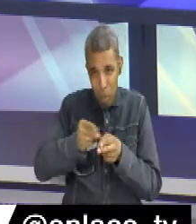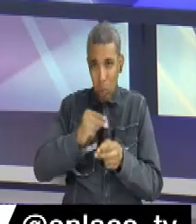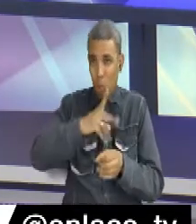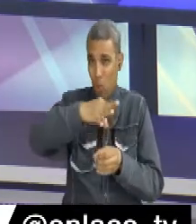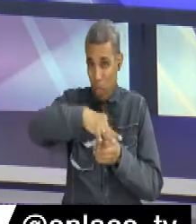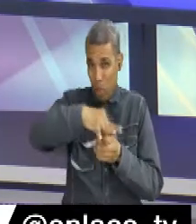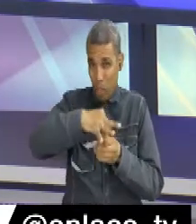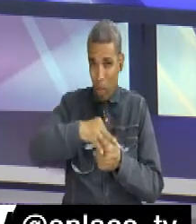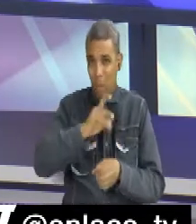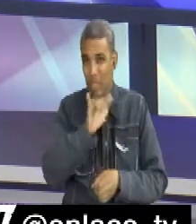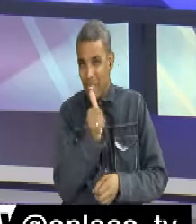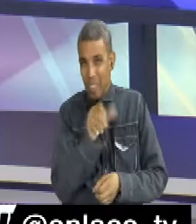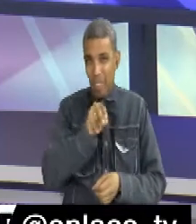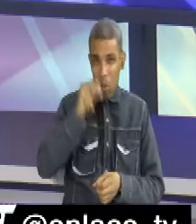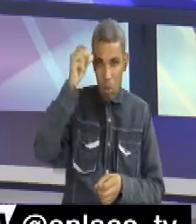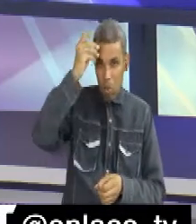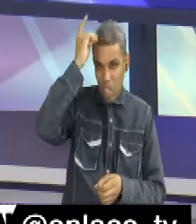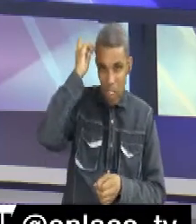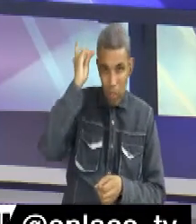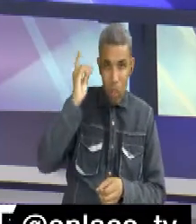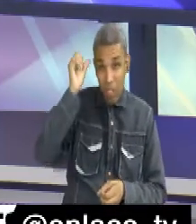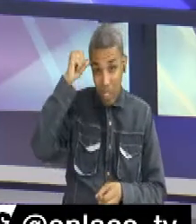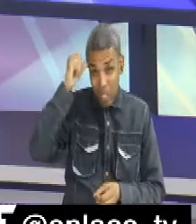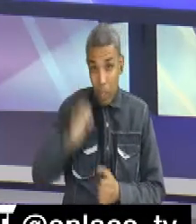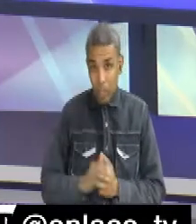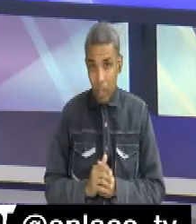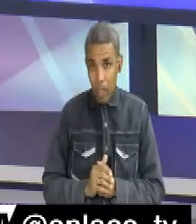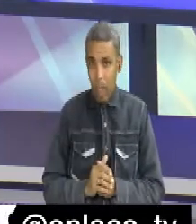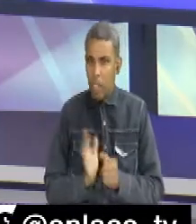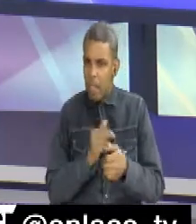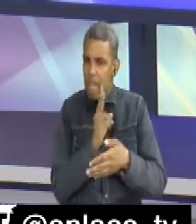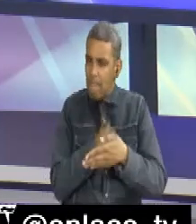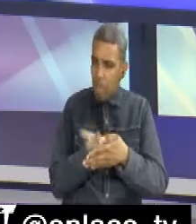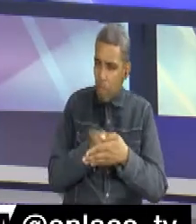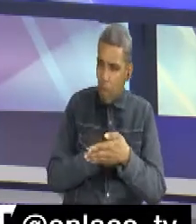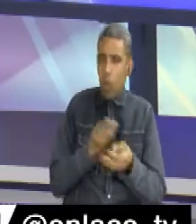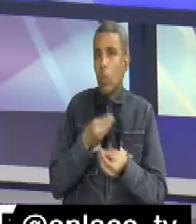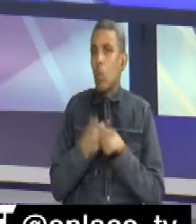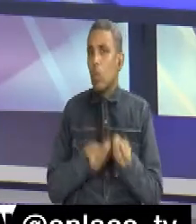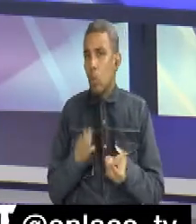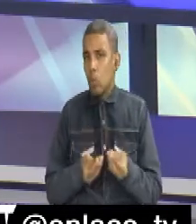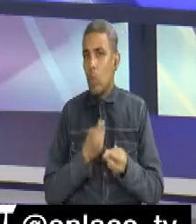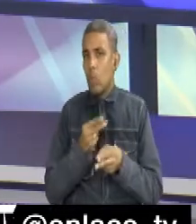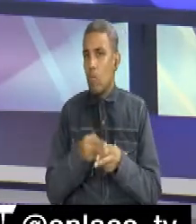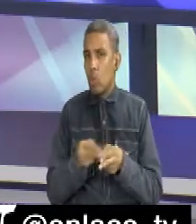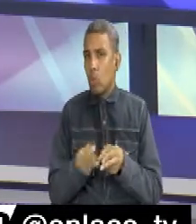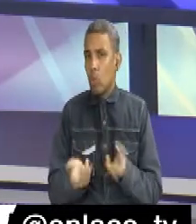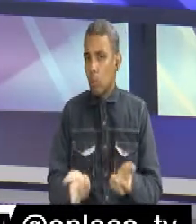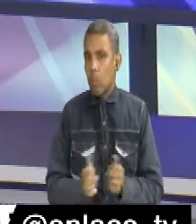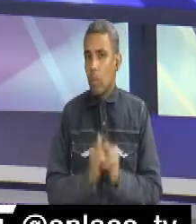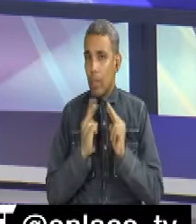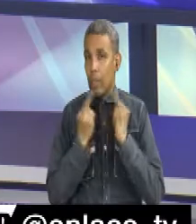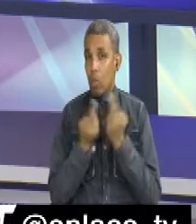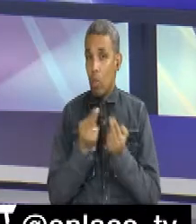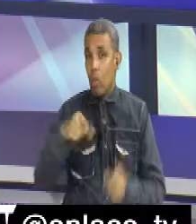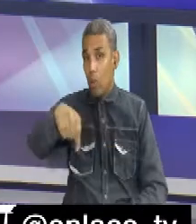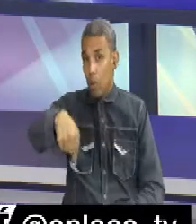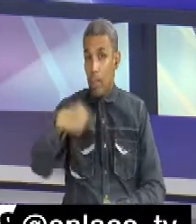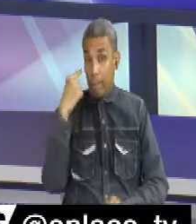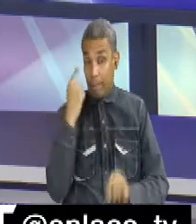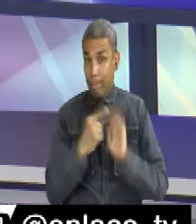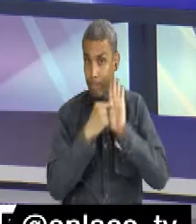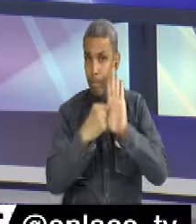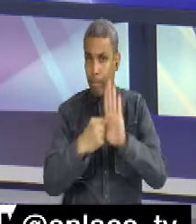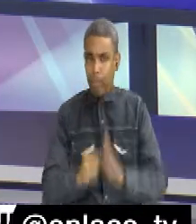seca y el perifoneo por las vías de la ciudad fueron algunas de las restricciones adoptadas en la reunión. Estas, sin embargo, quedaron